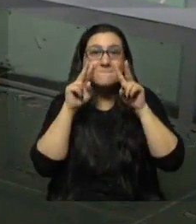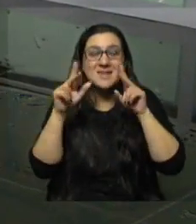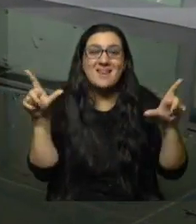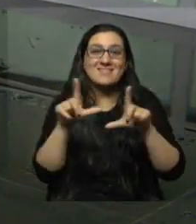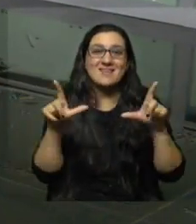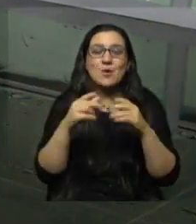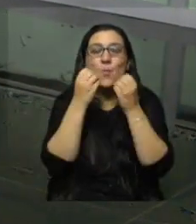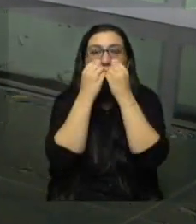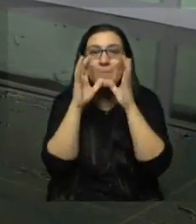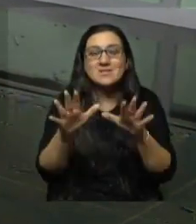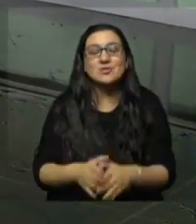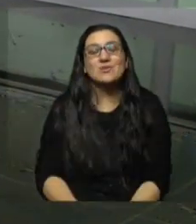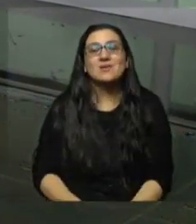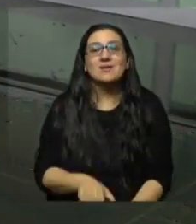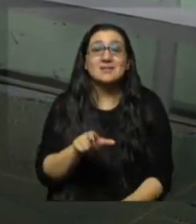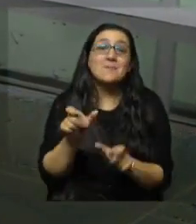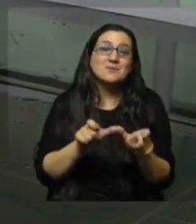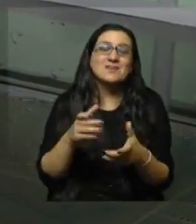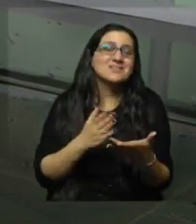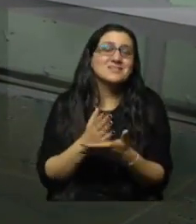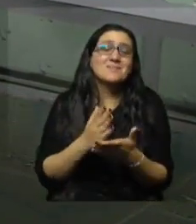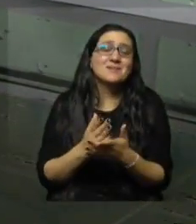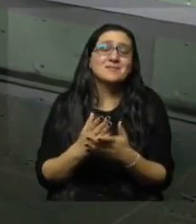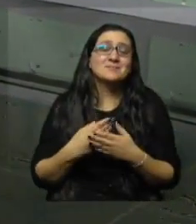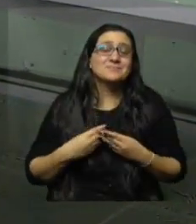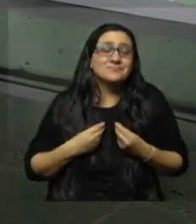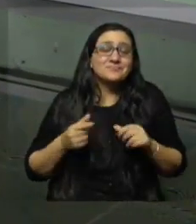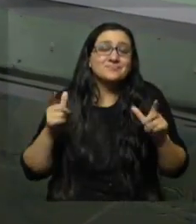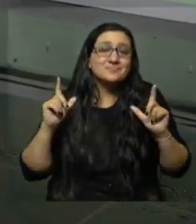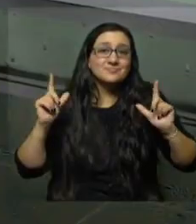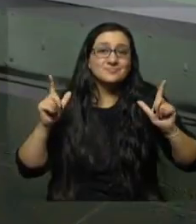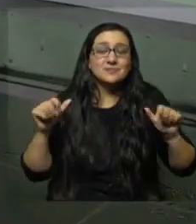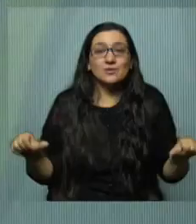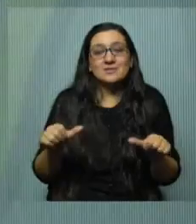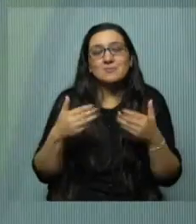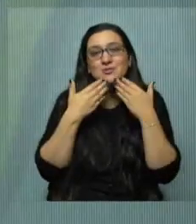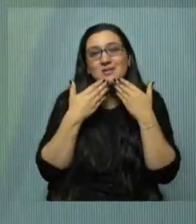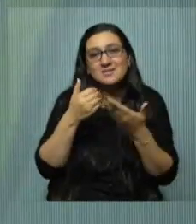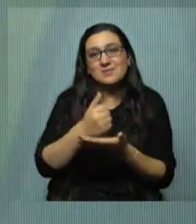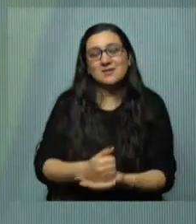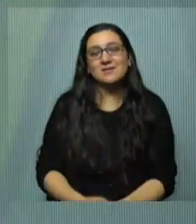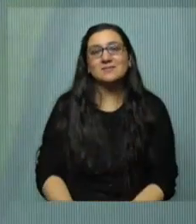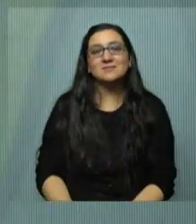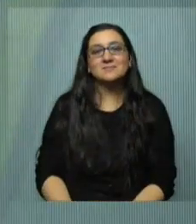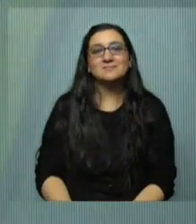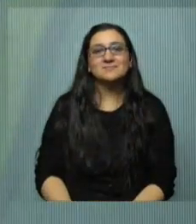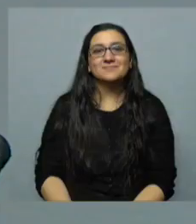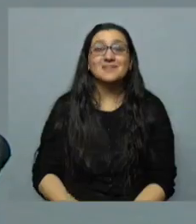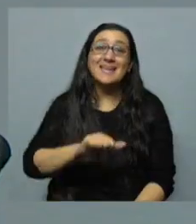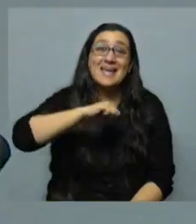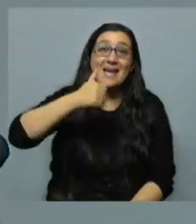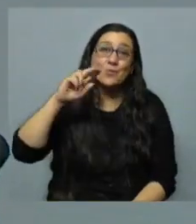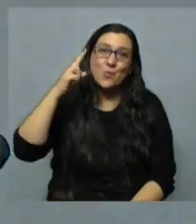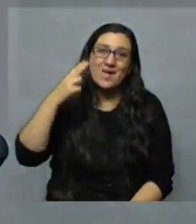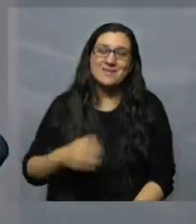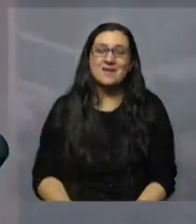a esta gente que también nos hace esto, disfrutar lo que estamos haciendo. Gracias por estar, Seba. Muchas gracias, Tania. Que gane Uruguay. Vamos arriba. Nos vamos a una